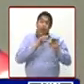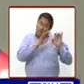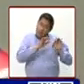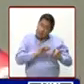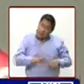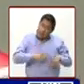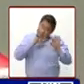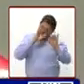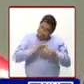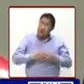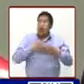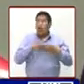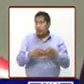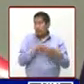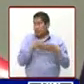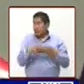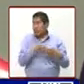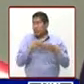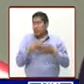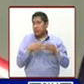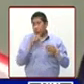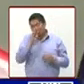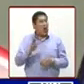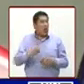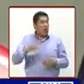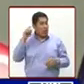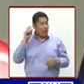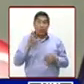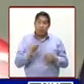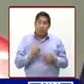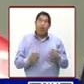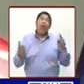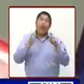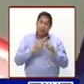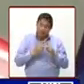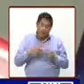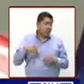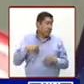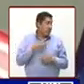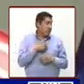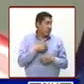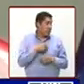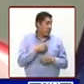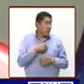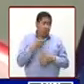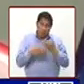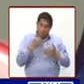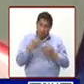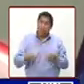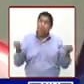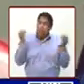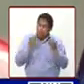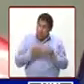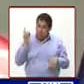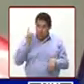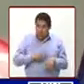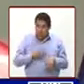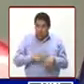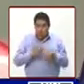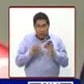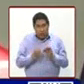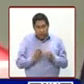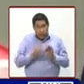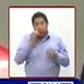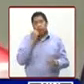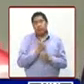es una redacción flexible porque no es imperativo, no dice tendrán, sino dice hasta. Y nosotros, en la medida en que necesitemos mayor tiempo, vamos a poder ajustar